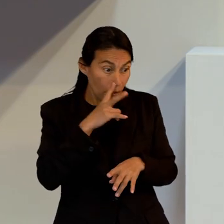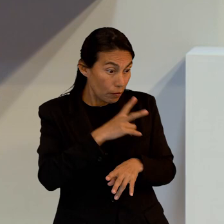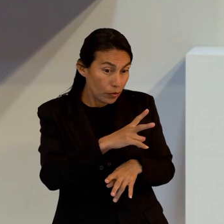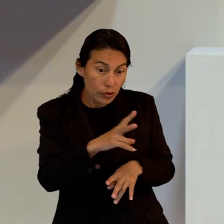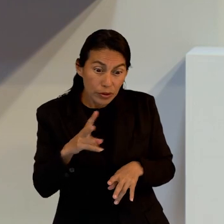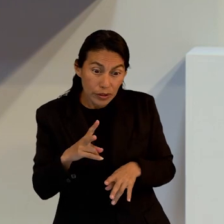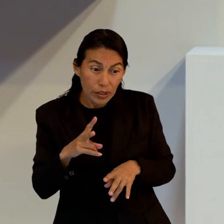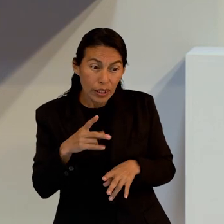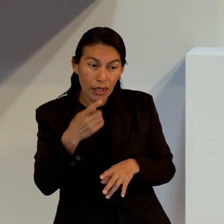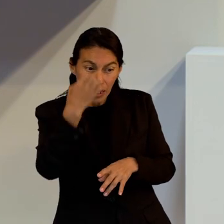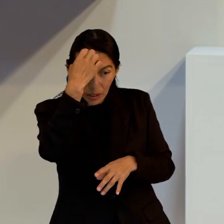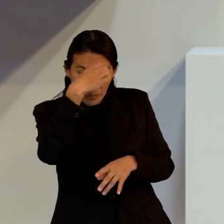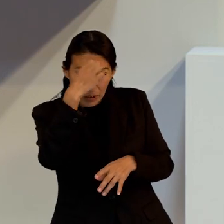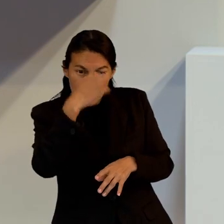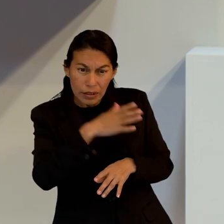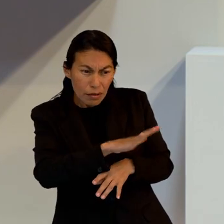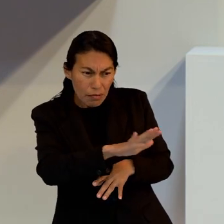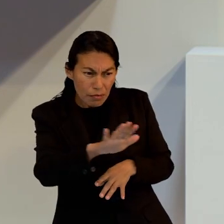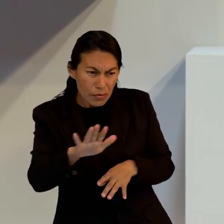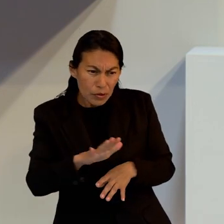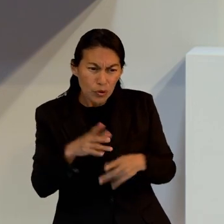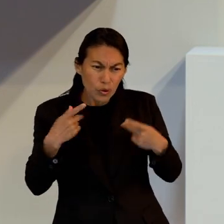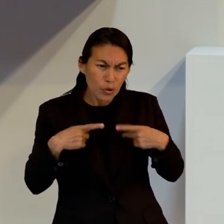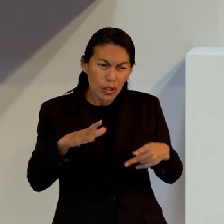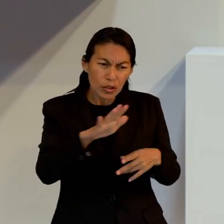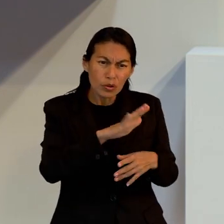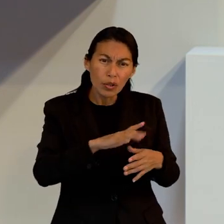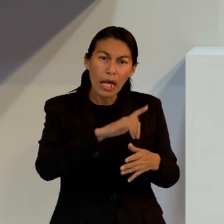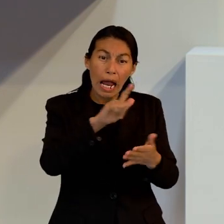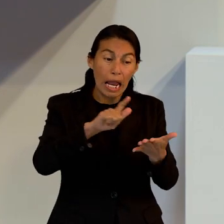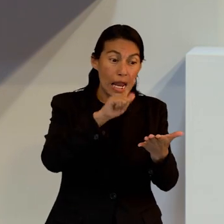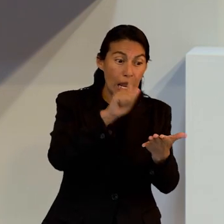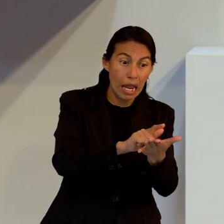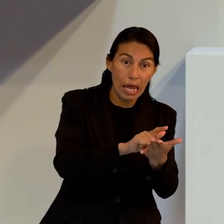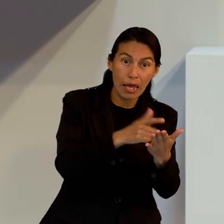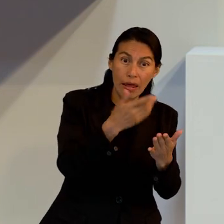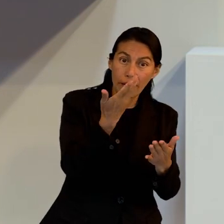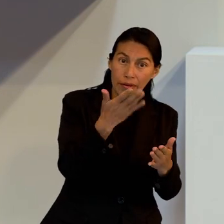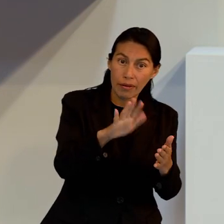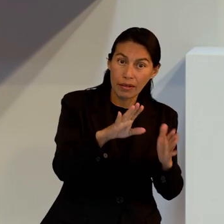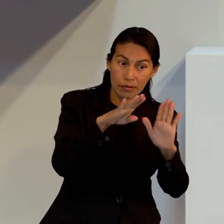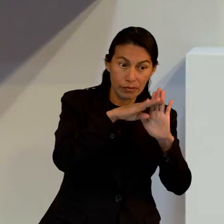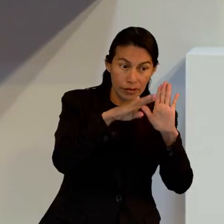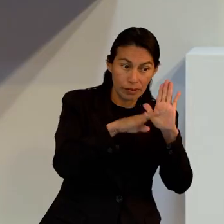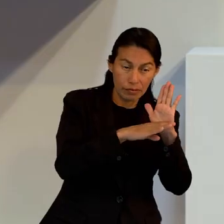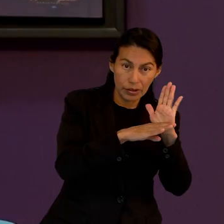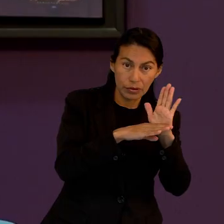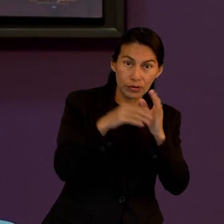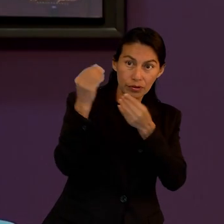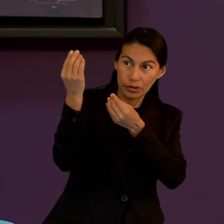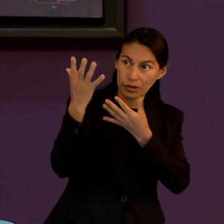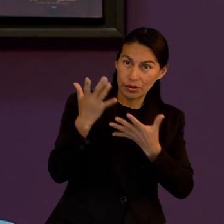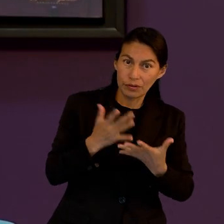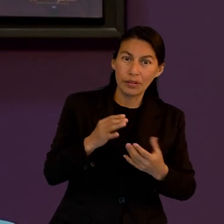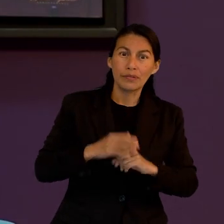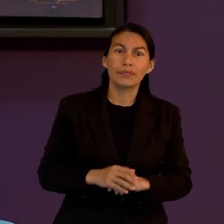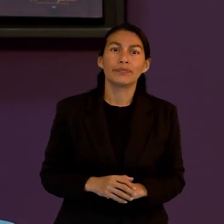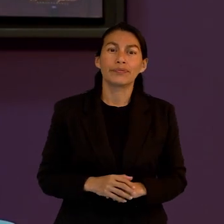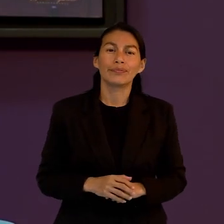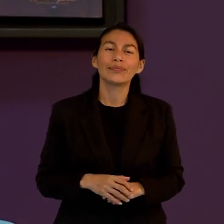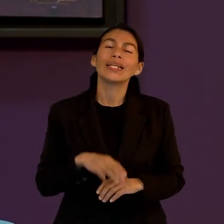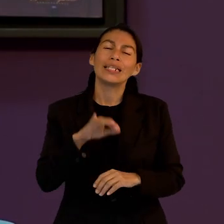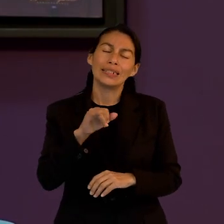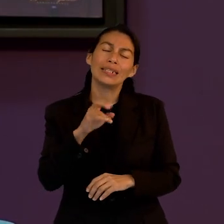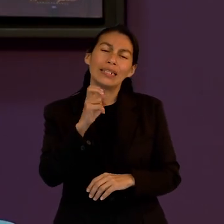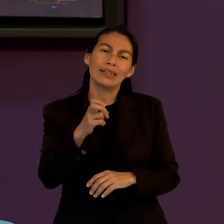que el pueblo tuvo ahí en el momento que estaban a punto de recibir la ley de los diez mandamientos si pastor pues justamente el propósito